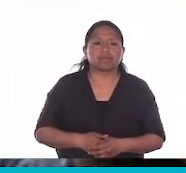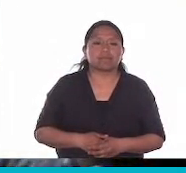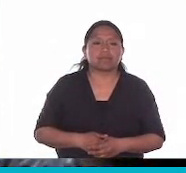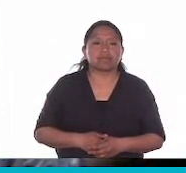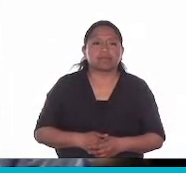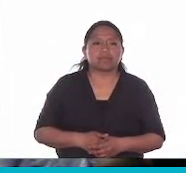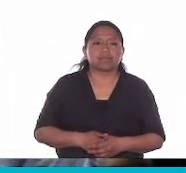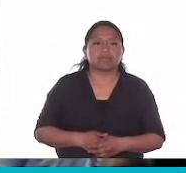gracias